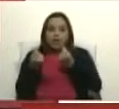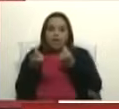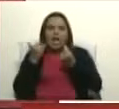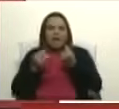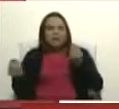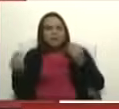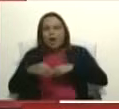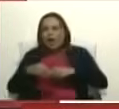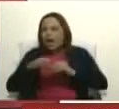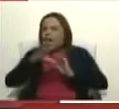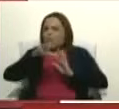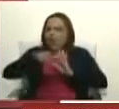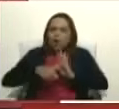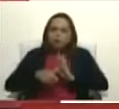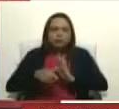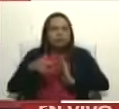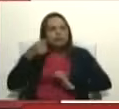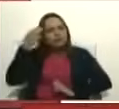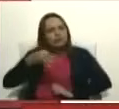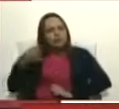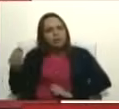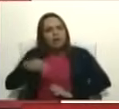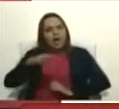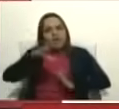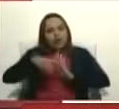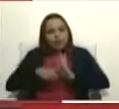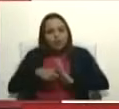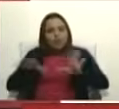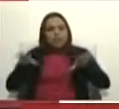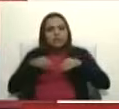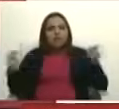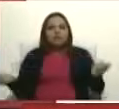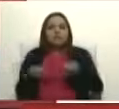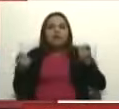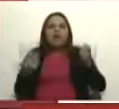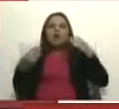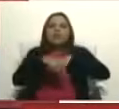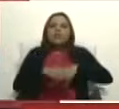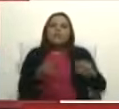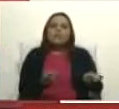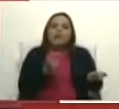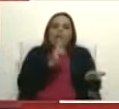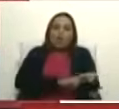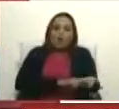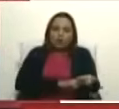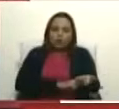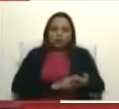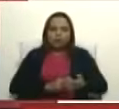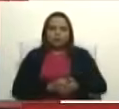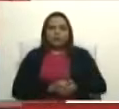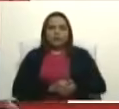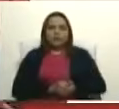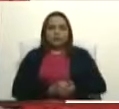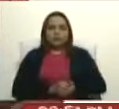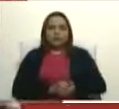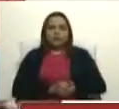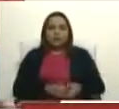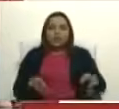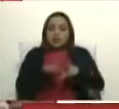inescrupulosa. Y aceptaron y promovieron tratos peores que al que